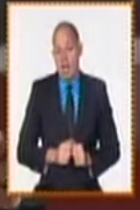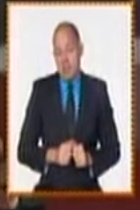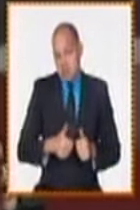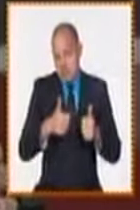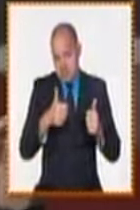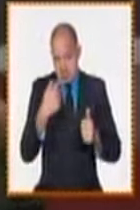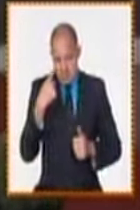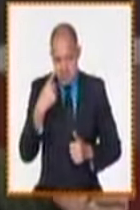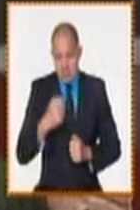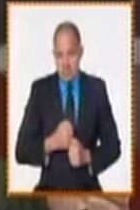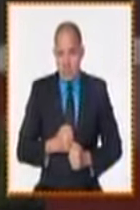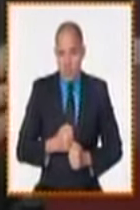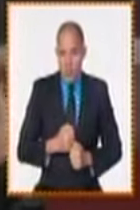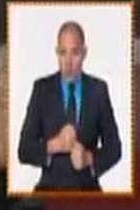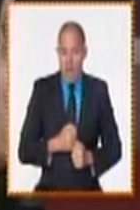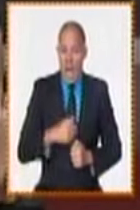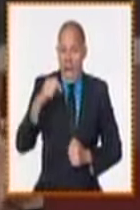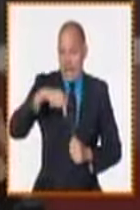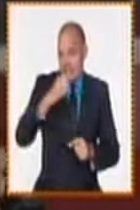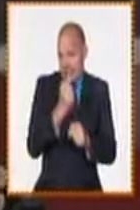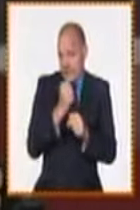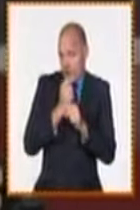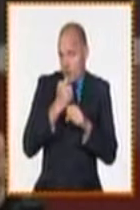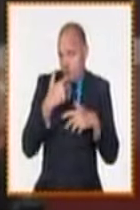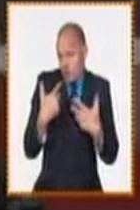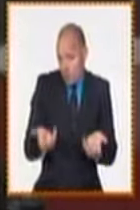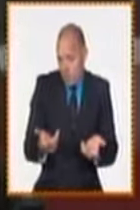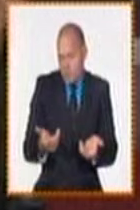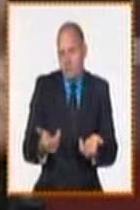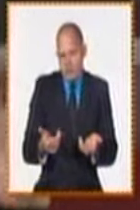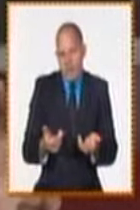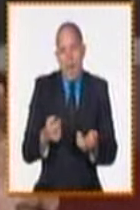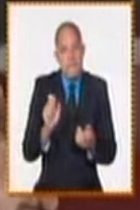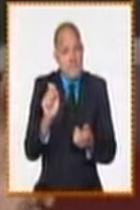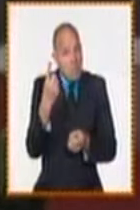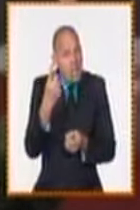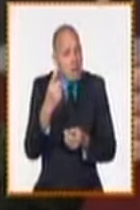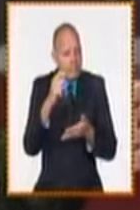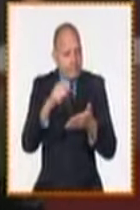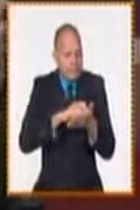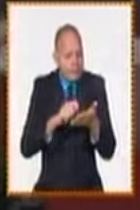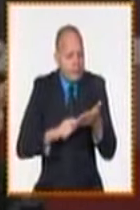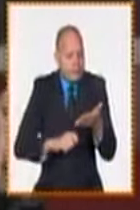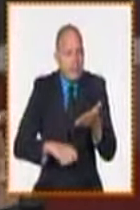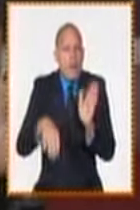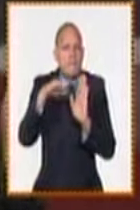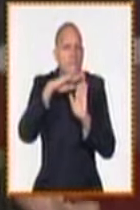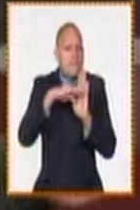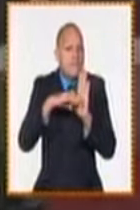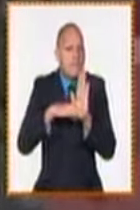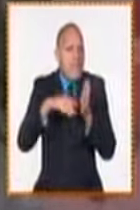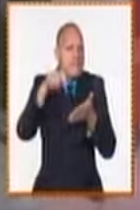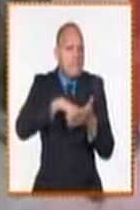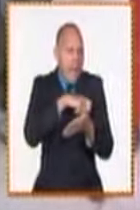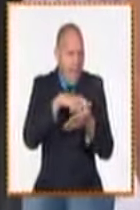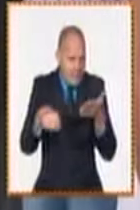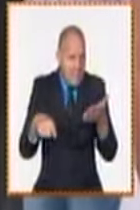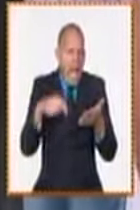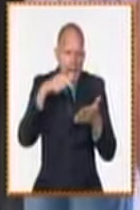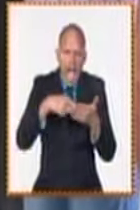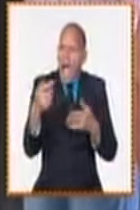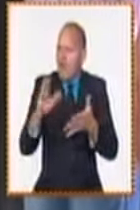donde tratamos de llevar este programa, por ejemplo, tiene una gran diversidad, donde tratamos de llevar lo